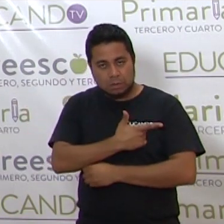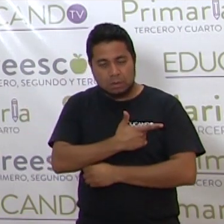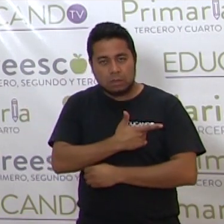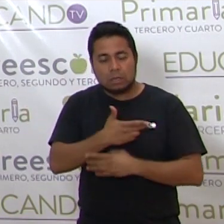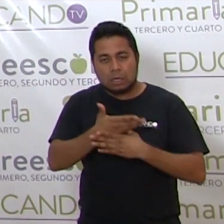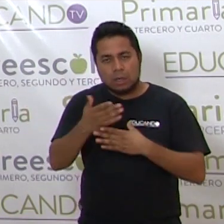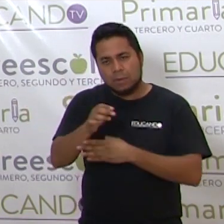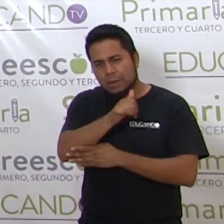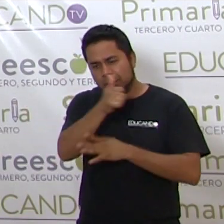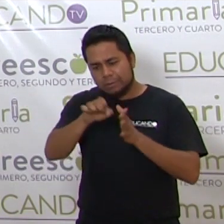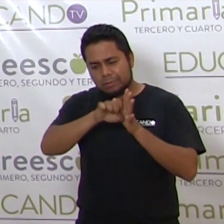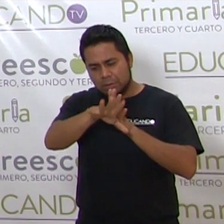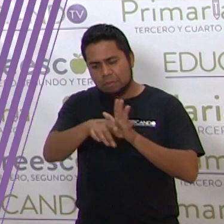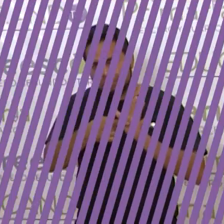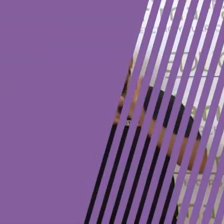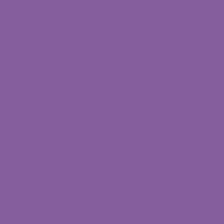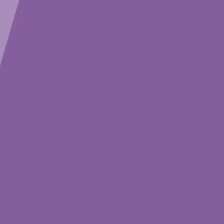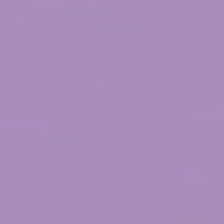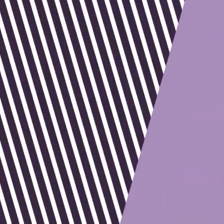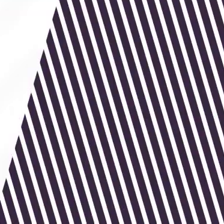otros ejemplos